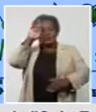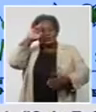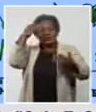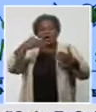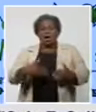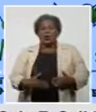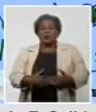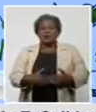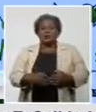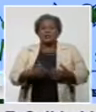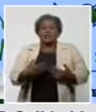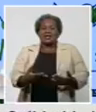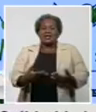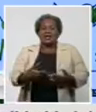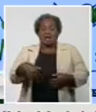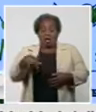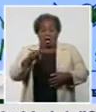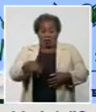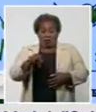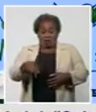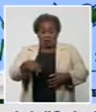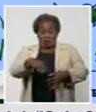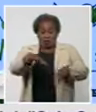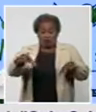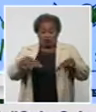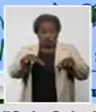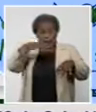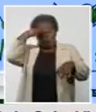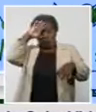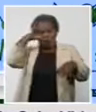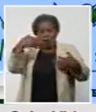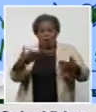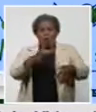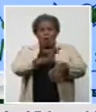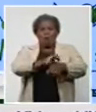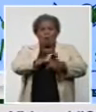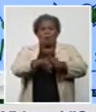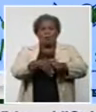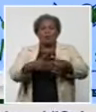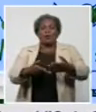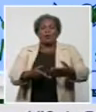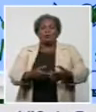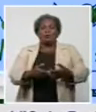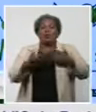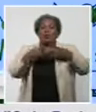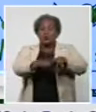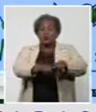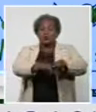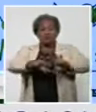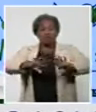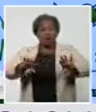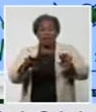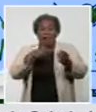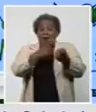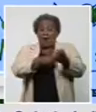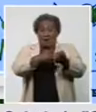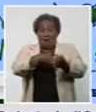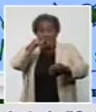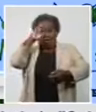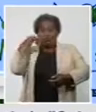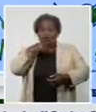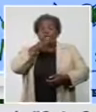la actualización de la situación epidemiológica del país frente a la COVID-19. Nos acompaña, como ya es habitual, el doctor Francisco